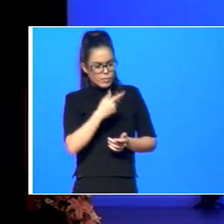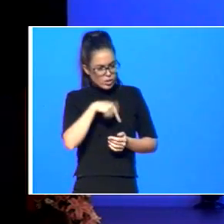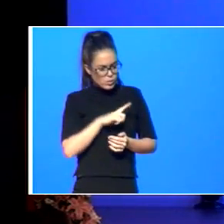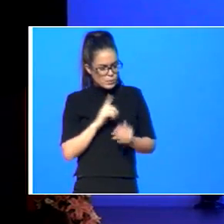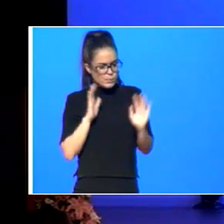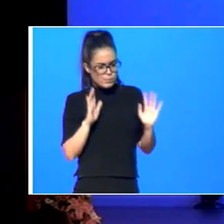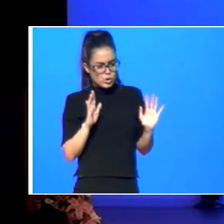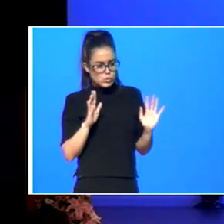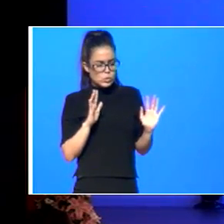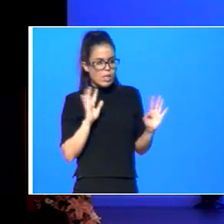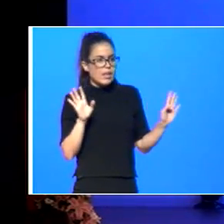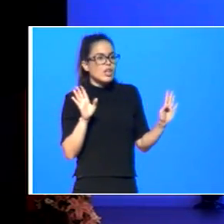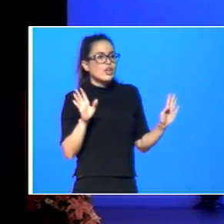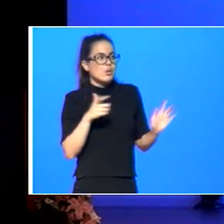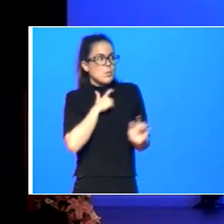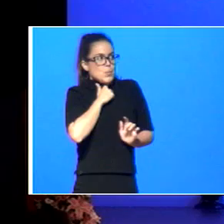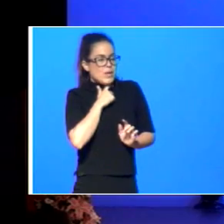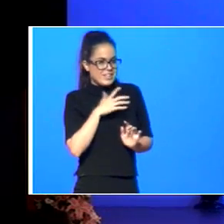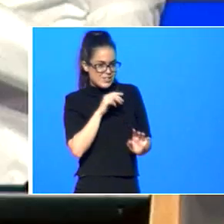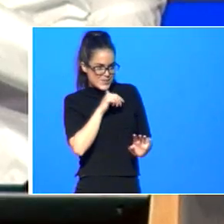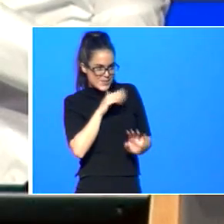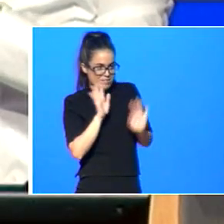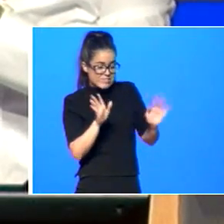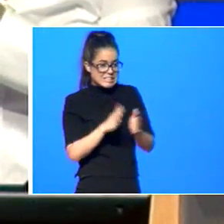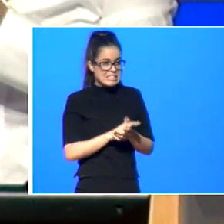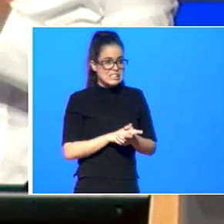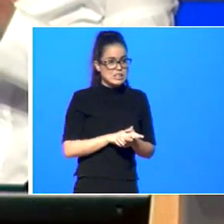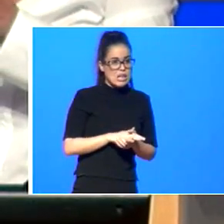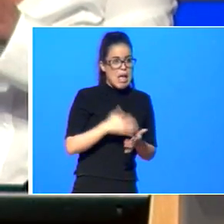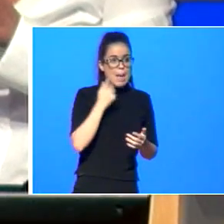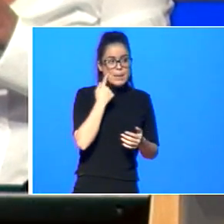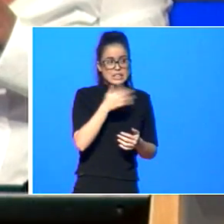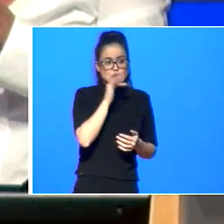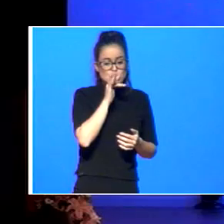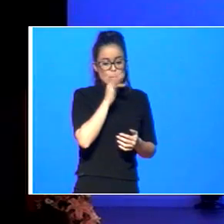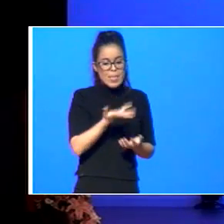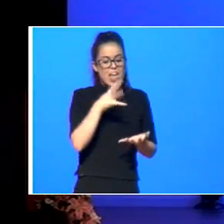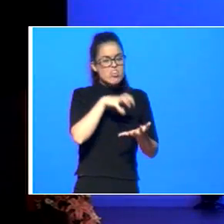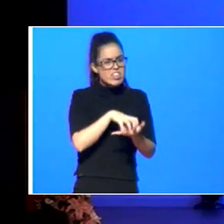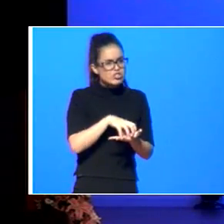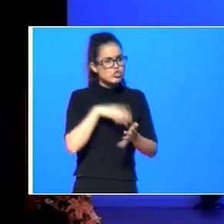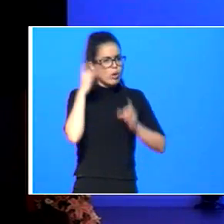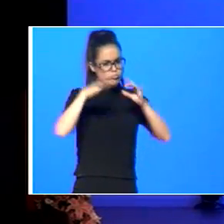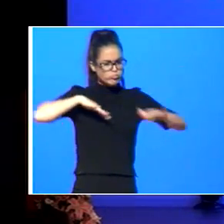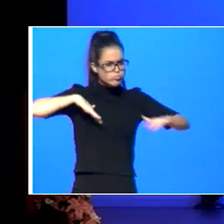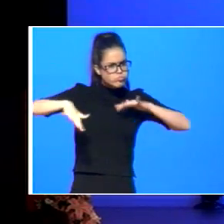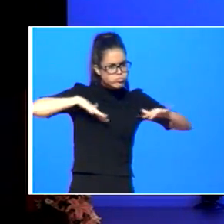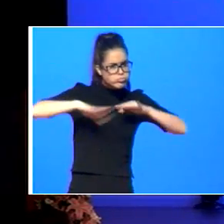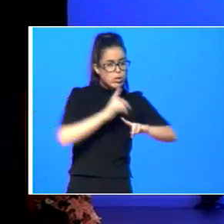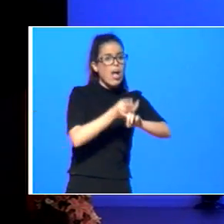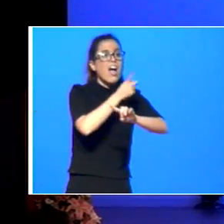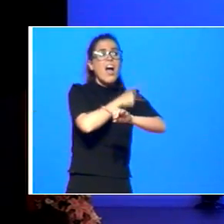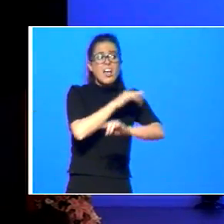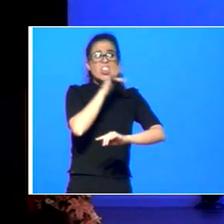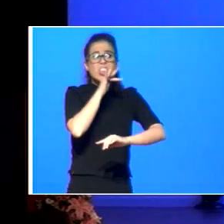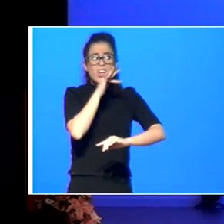no es por ponerte en un apuro, es que es saber si todavía, hasta en centros que se hacen un montón de cosas,